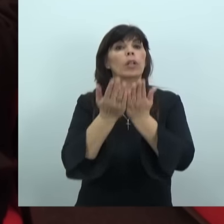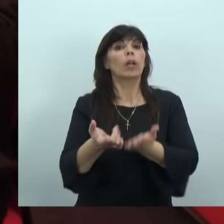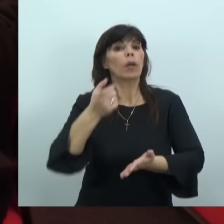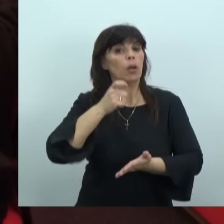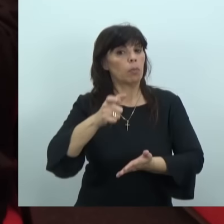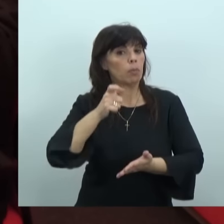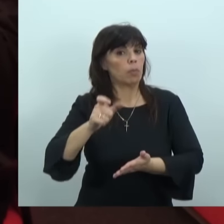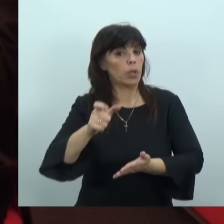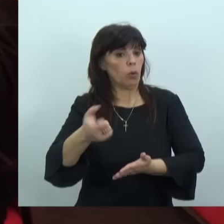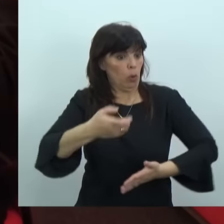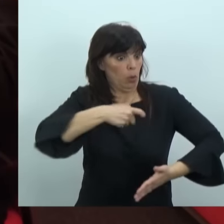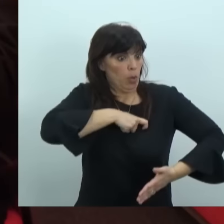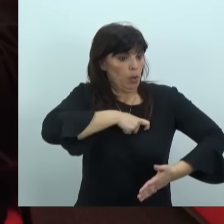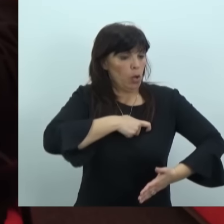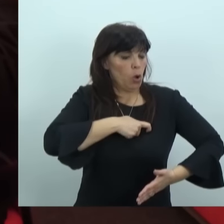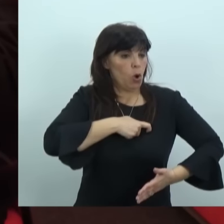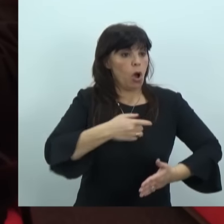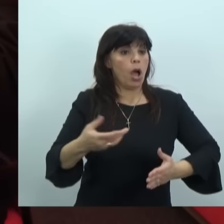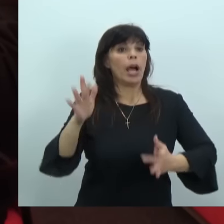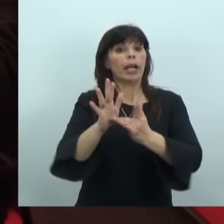y amén a través de Jesucristo.